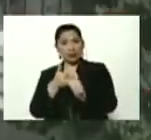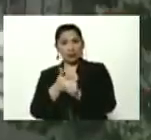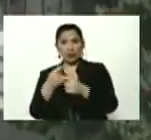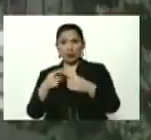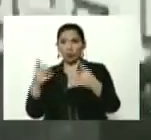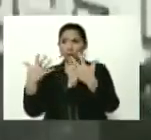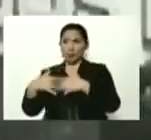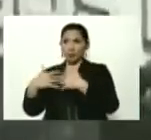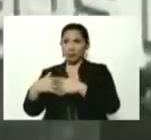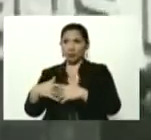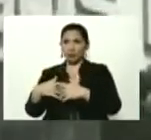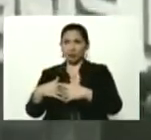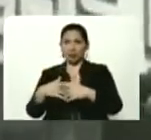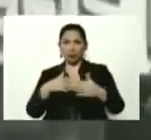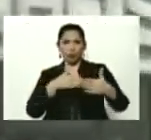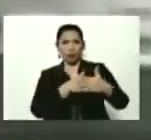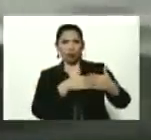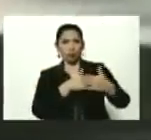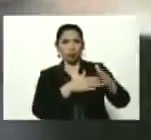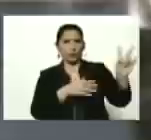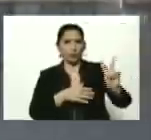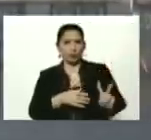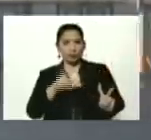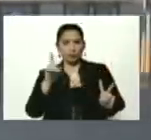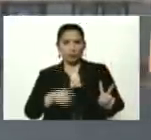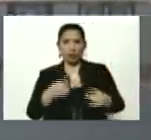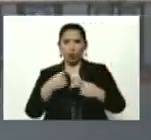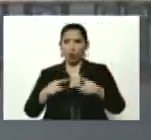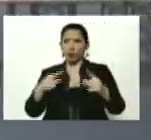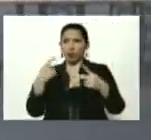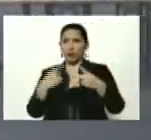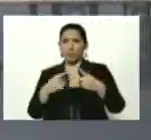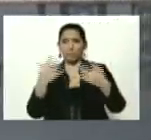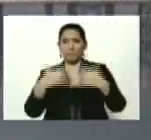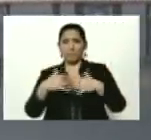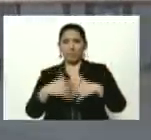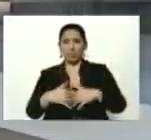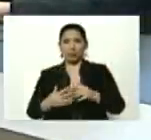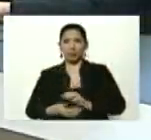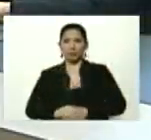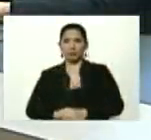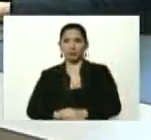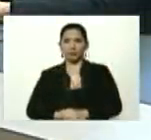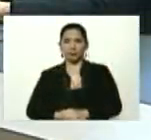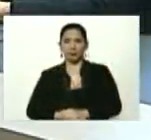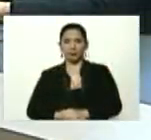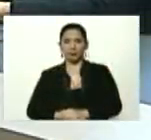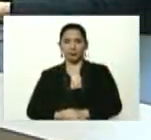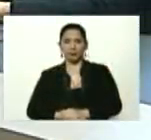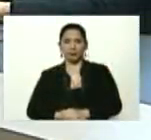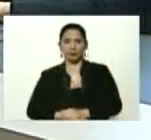emprender demandas contra Venezuela y contra Cristalex, su antiguo cliente.